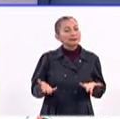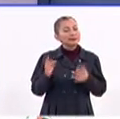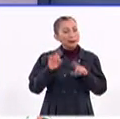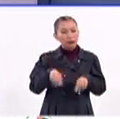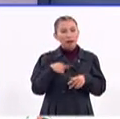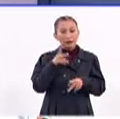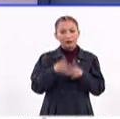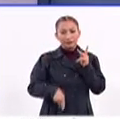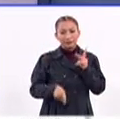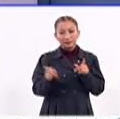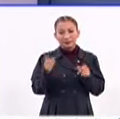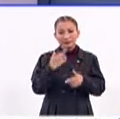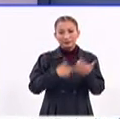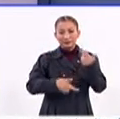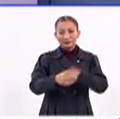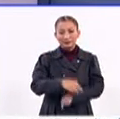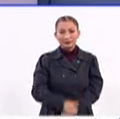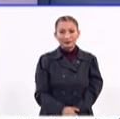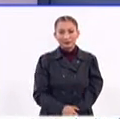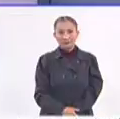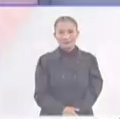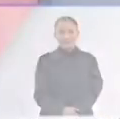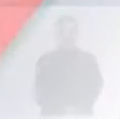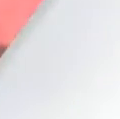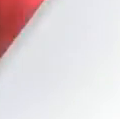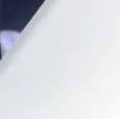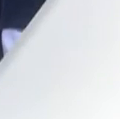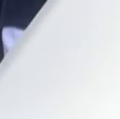fin, vamos a hacer una breve pausa, regresamos.